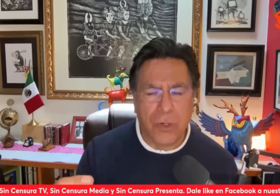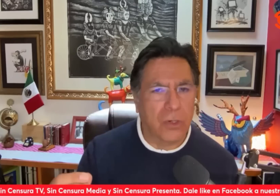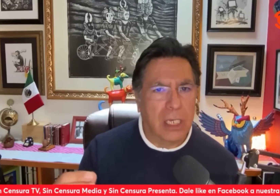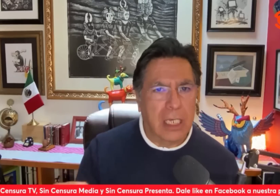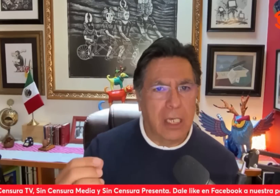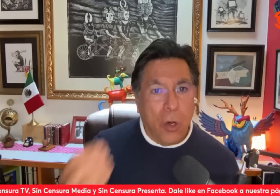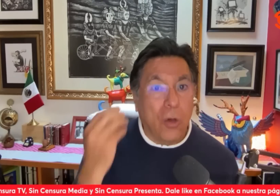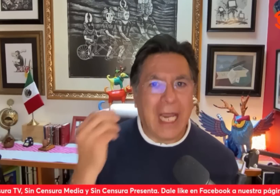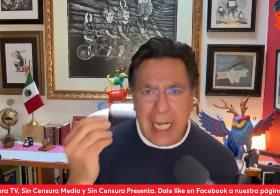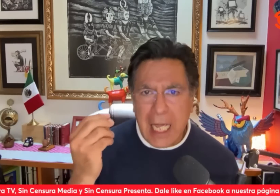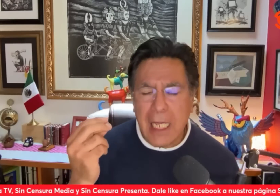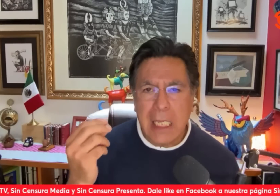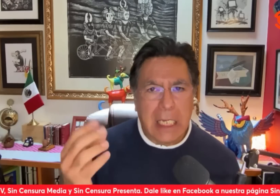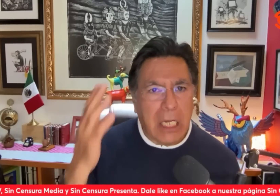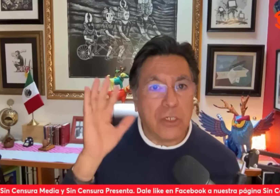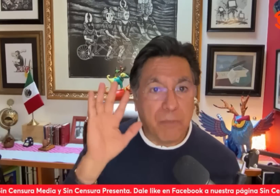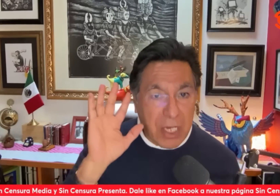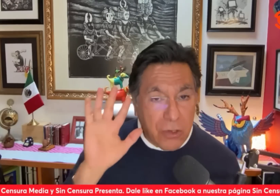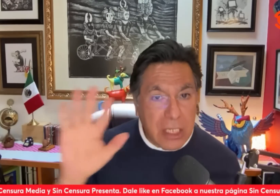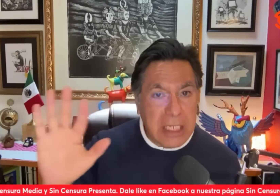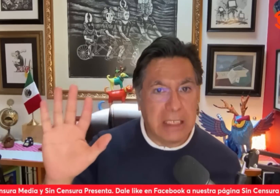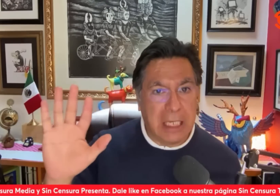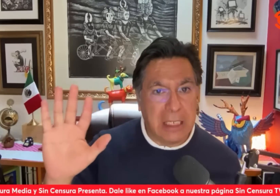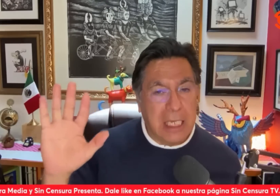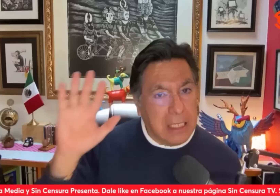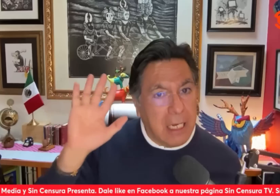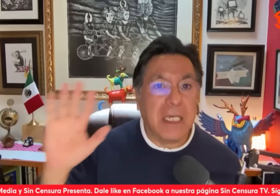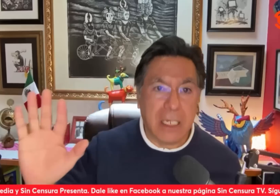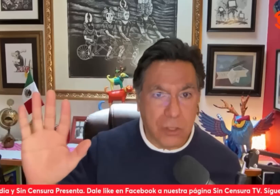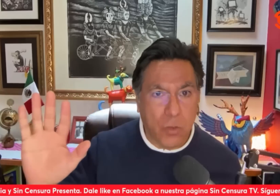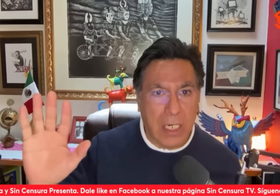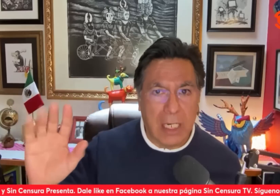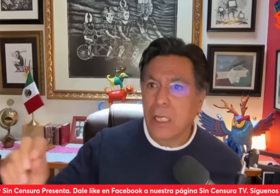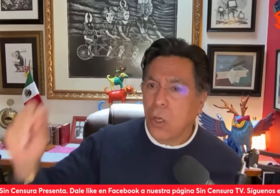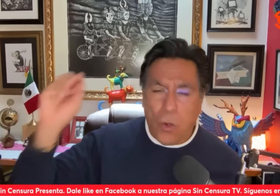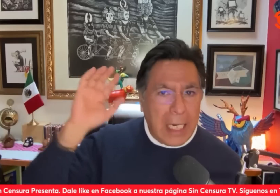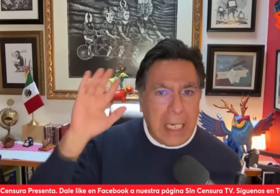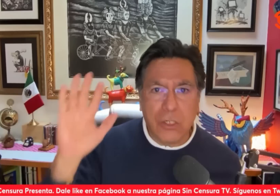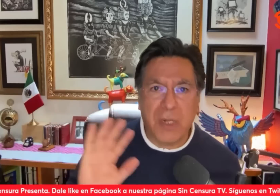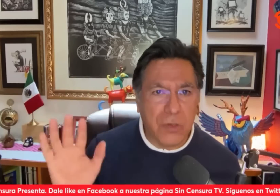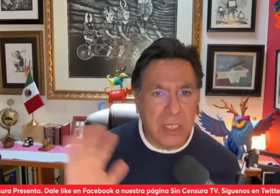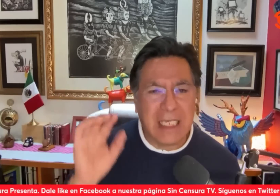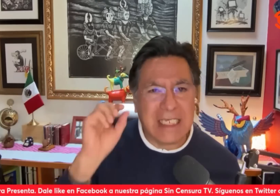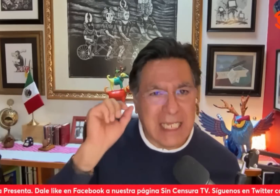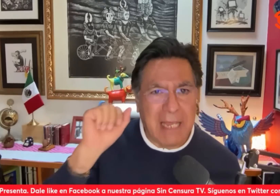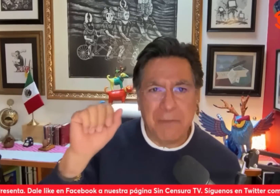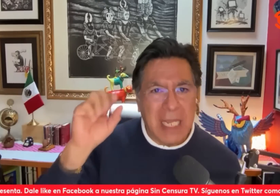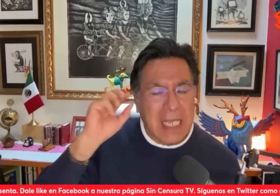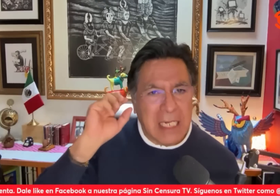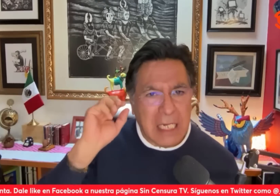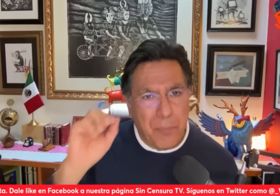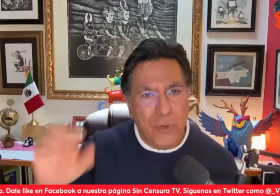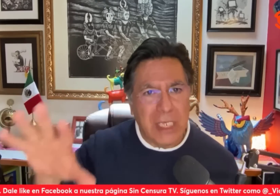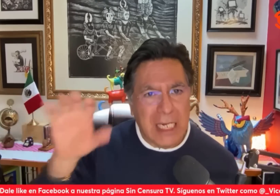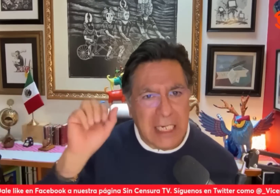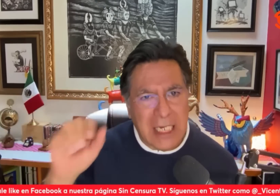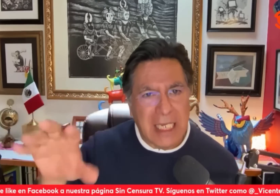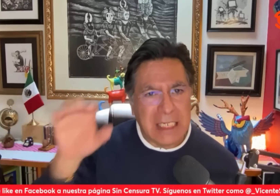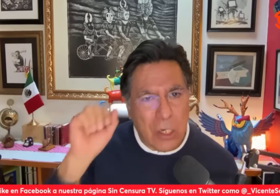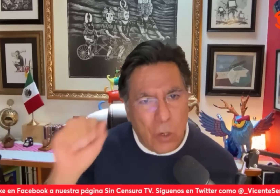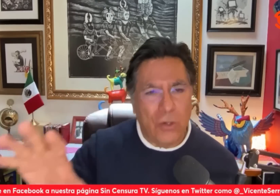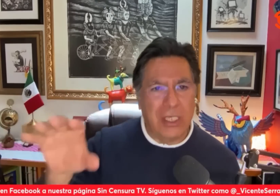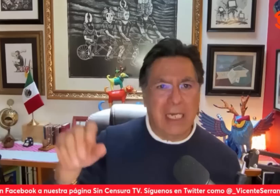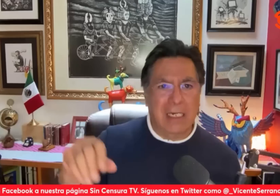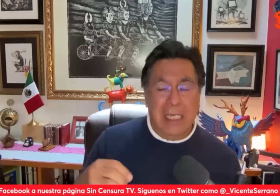hombro. Ojalá que los periodistas de la vieja escuela, ojalá los periodistas que repudian,